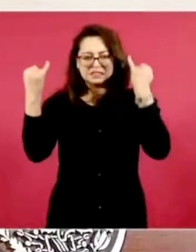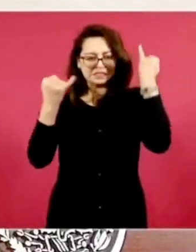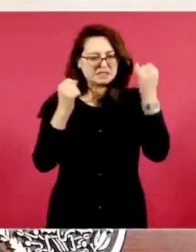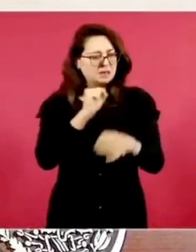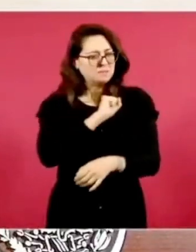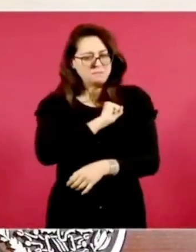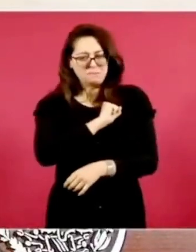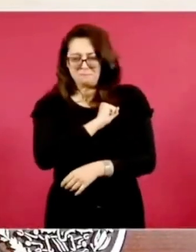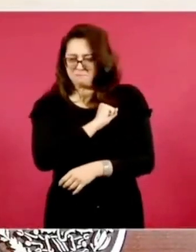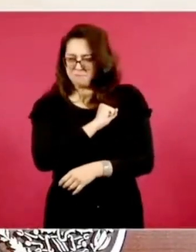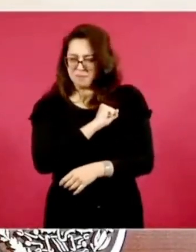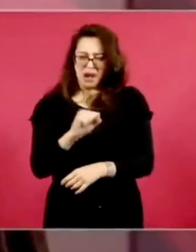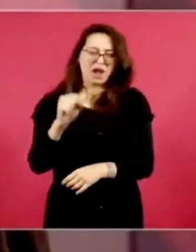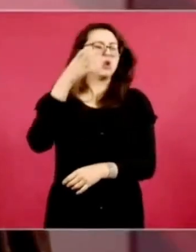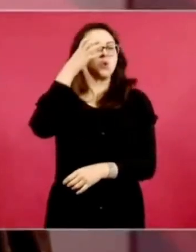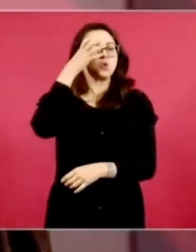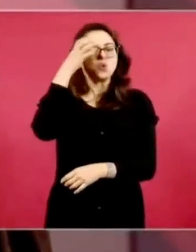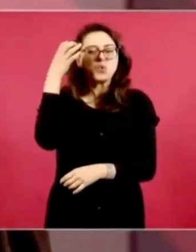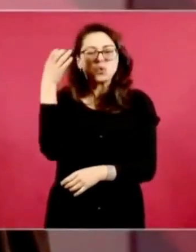calumniar,